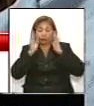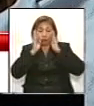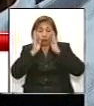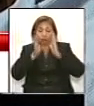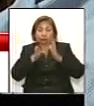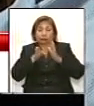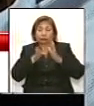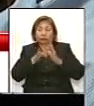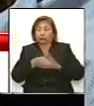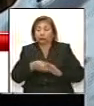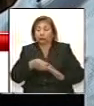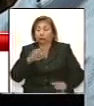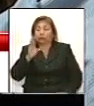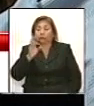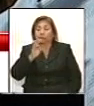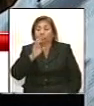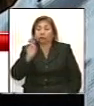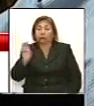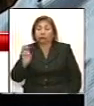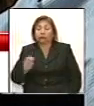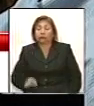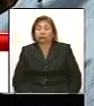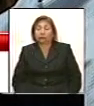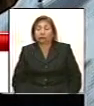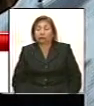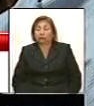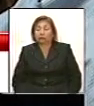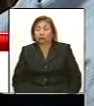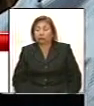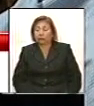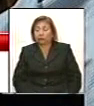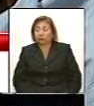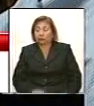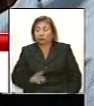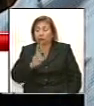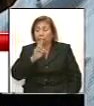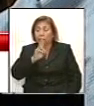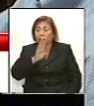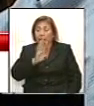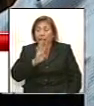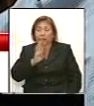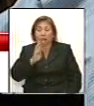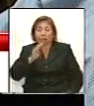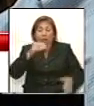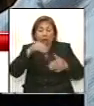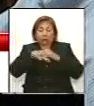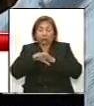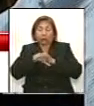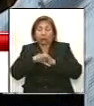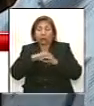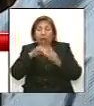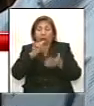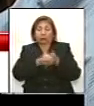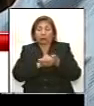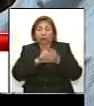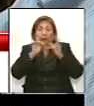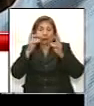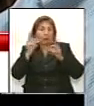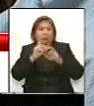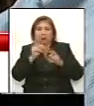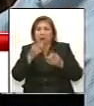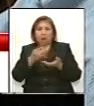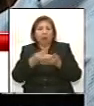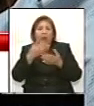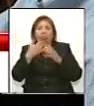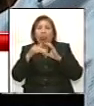atendidos 73 registros, ¿no? 24 han sido archivados por el tema de que los usuarios no dejan